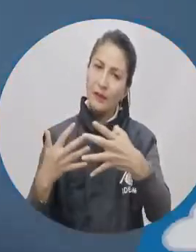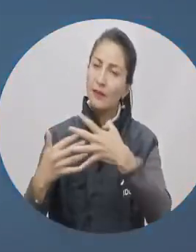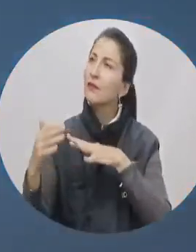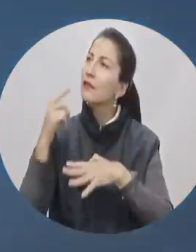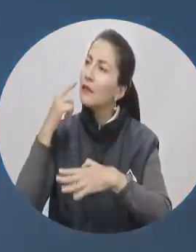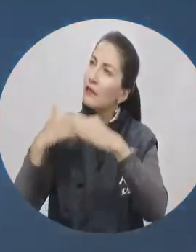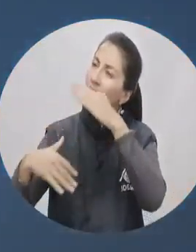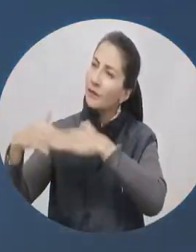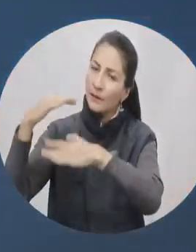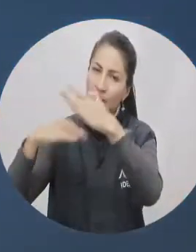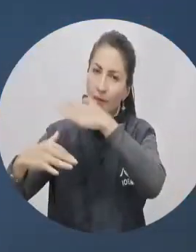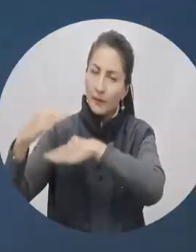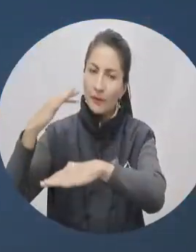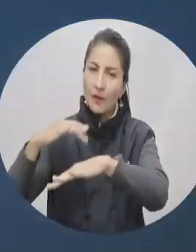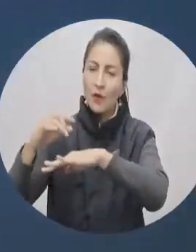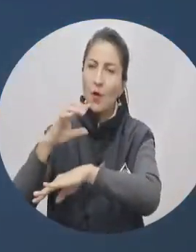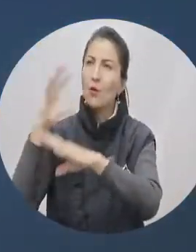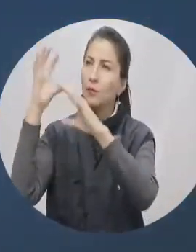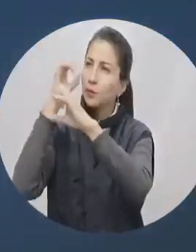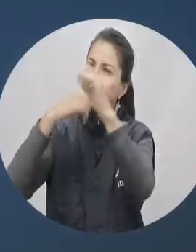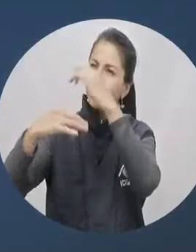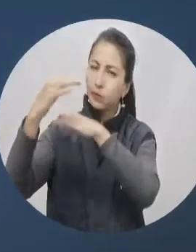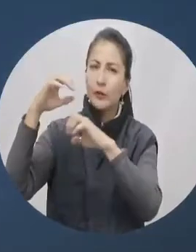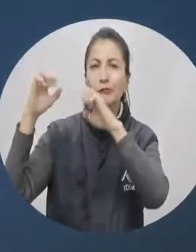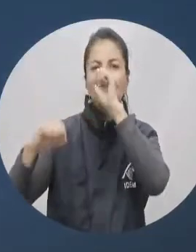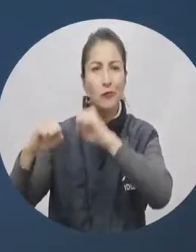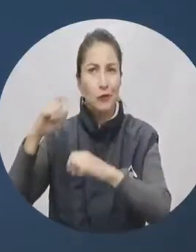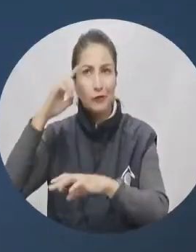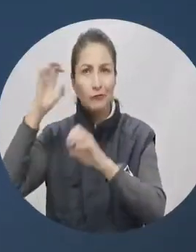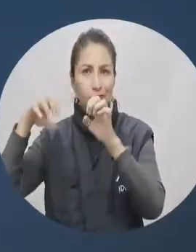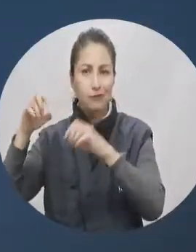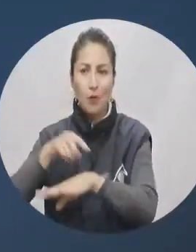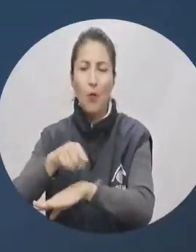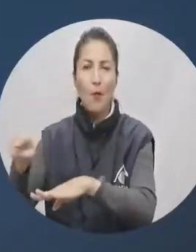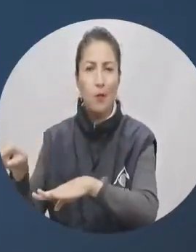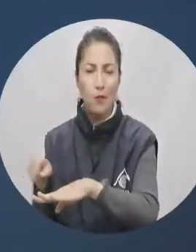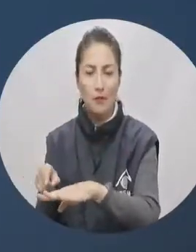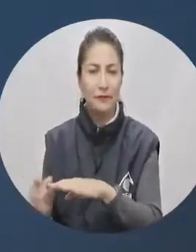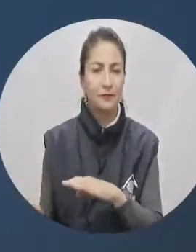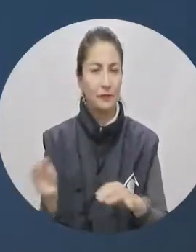Para San Andrés y Providencia se verán condiciones nubosas con posibles lluvias dispersas.